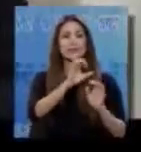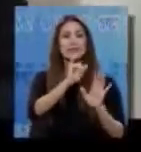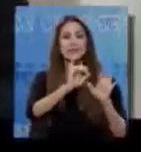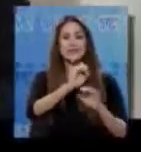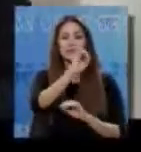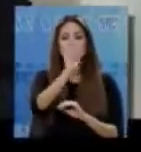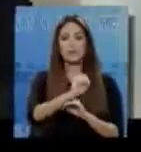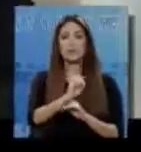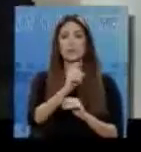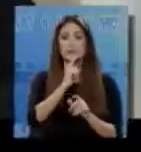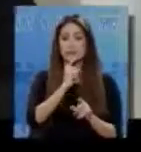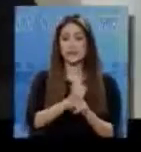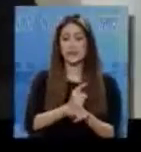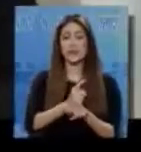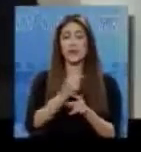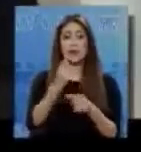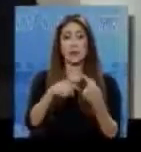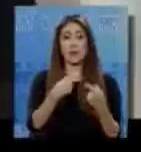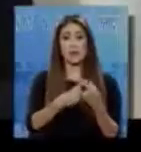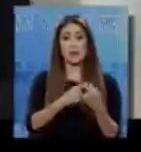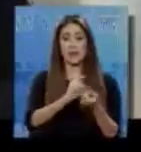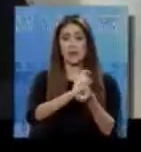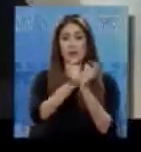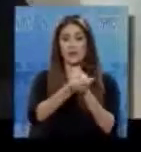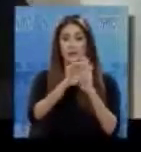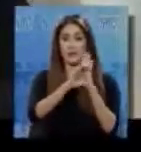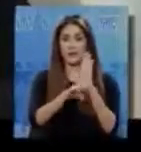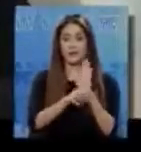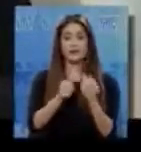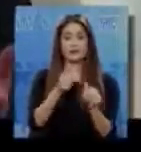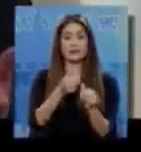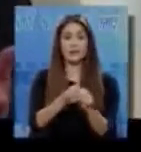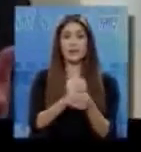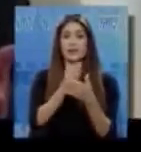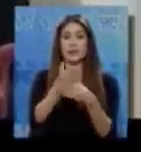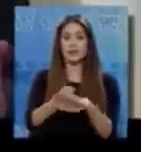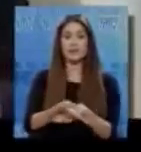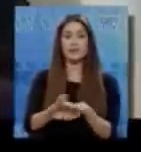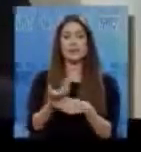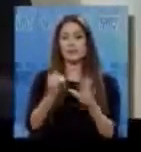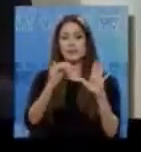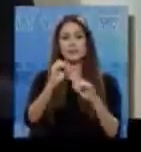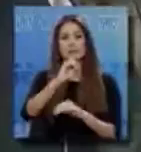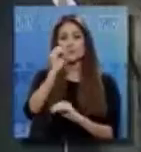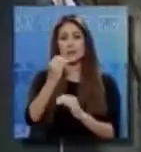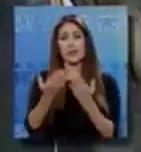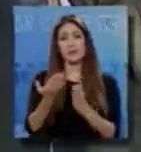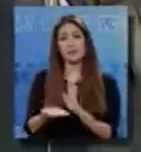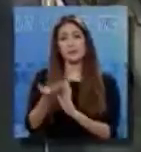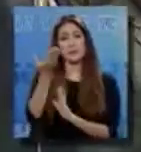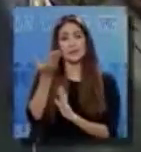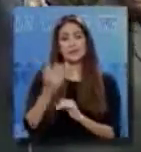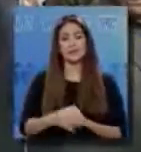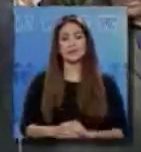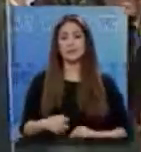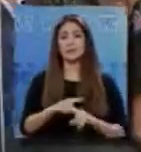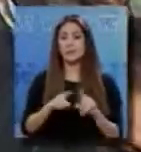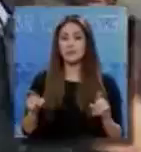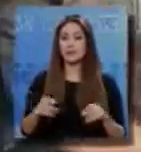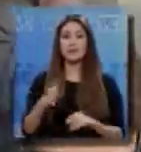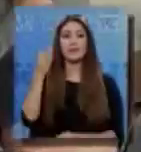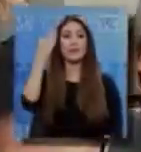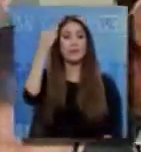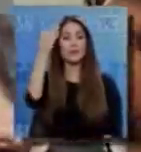realidad. Y de acuerdo a la enmienda, seguramente en pocos años más dejará de ser 60%, será más. Por el contrario, no descarta que a